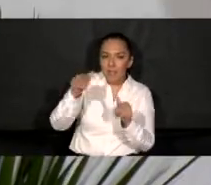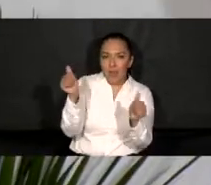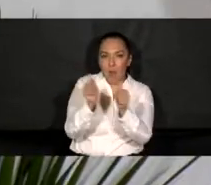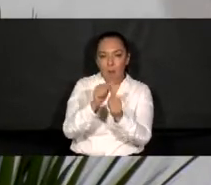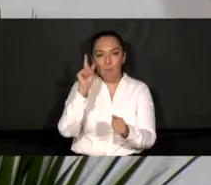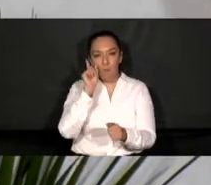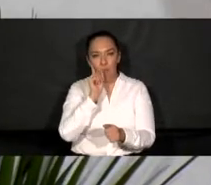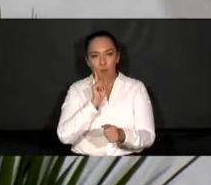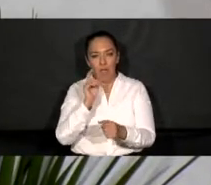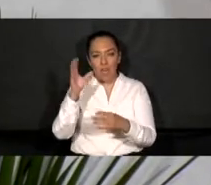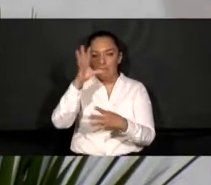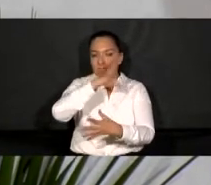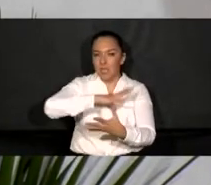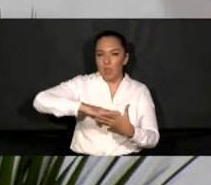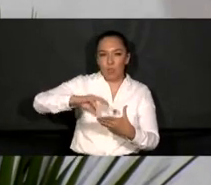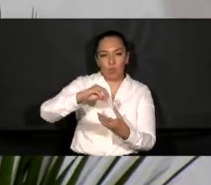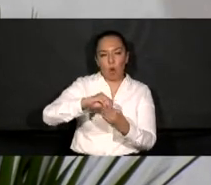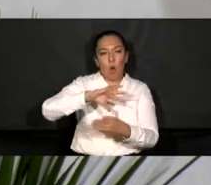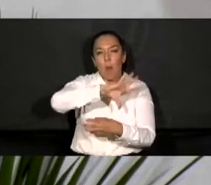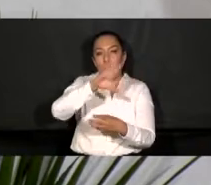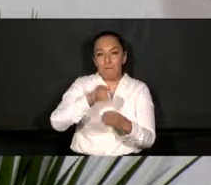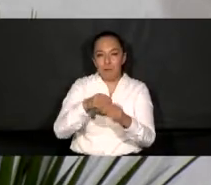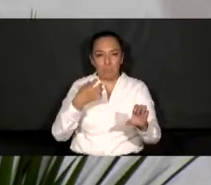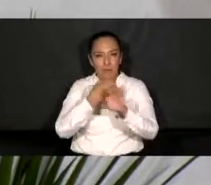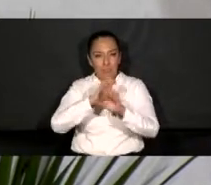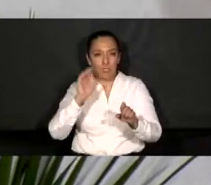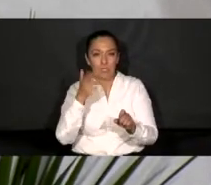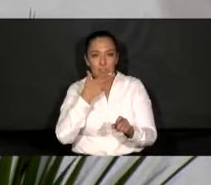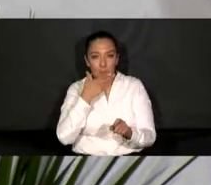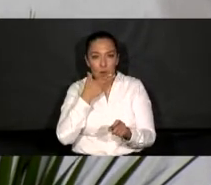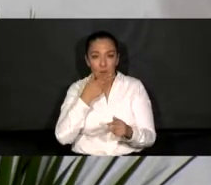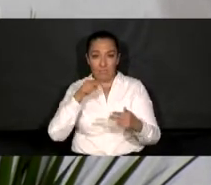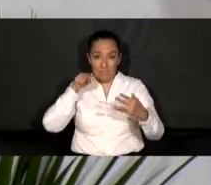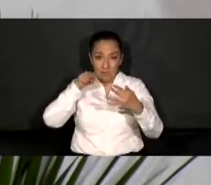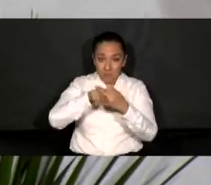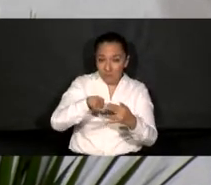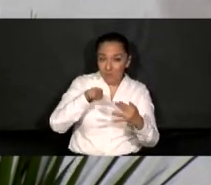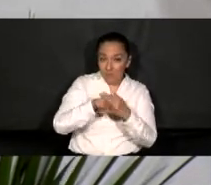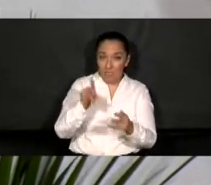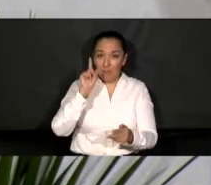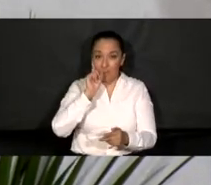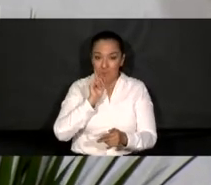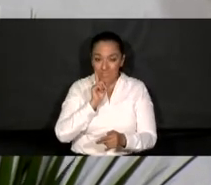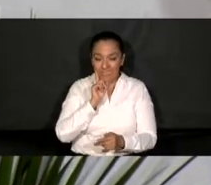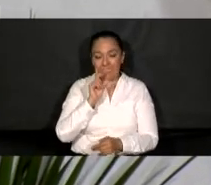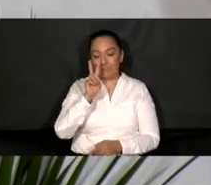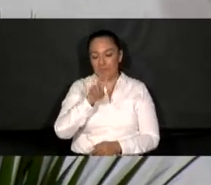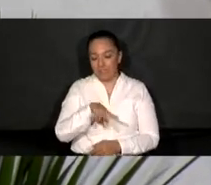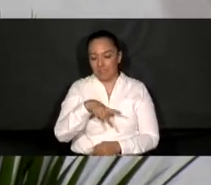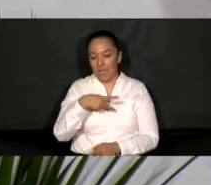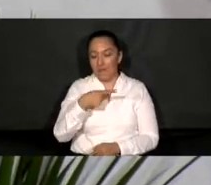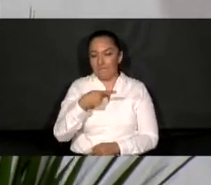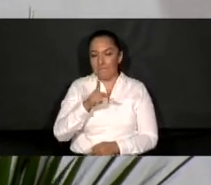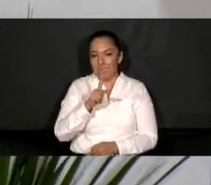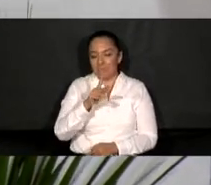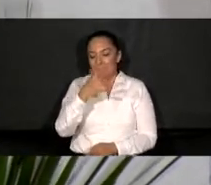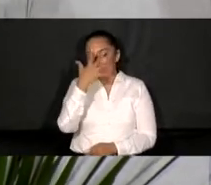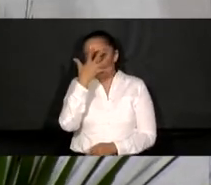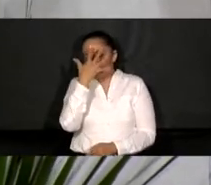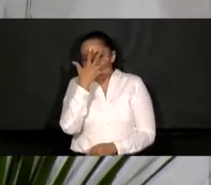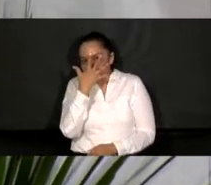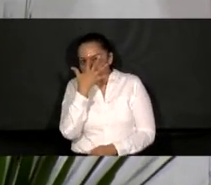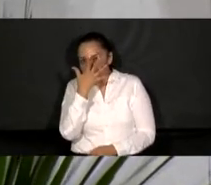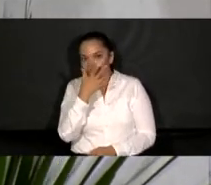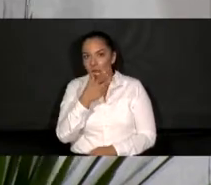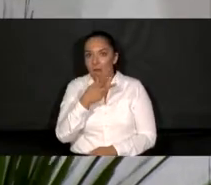digo, los feminicidios en nuestro estado son una realidad lacerante que debe avergonzarnos, pero también nos